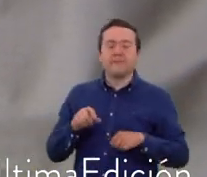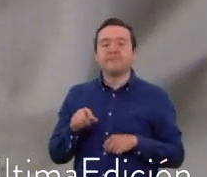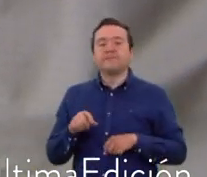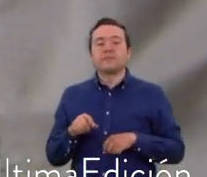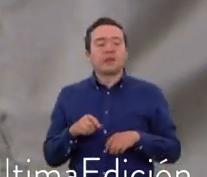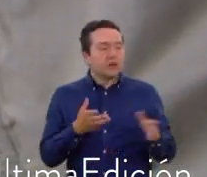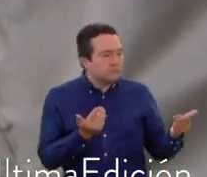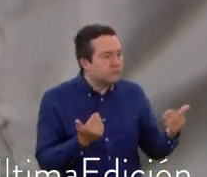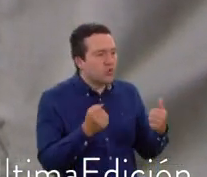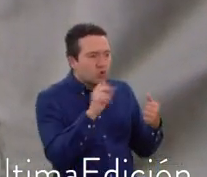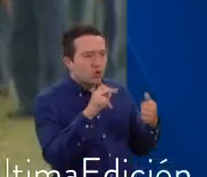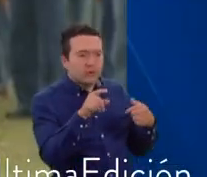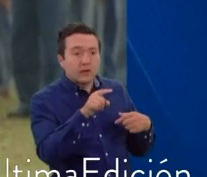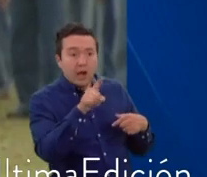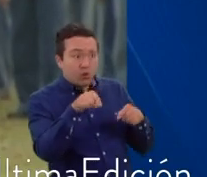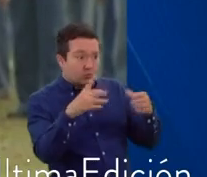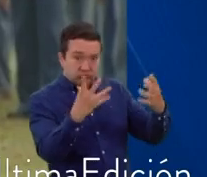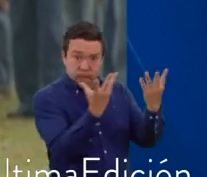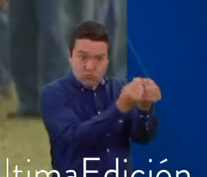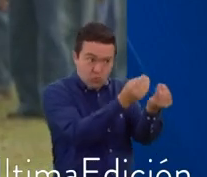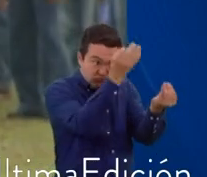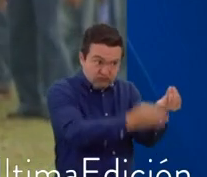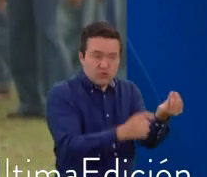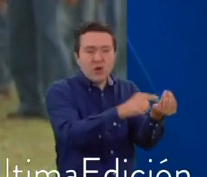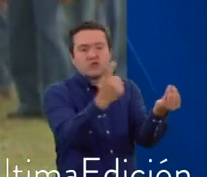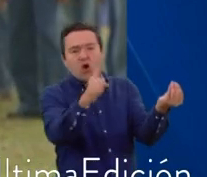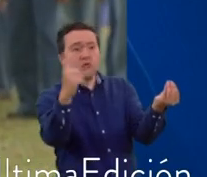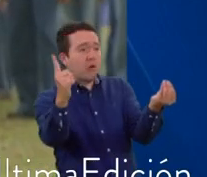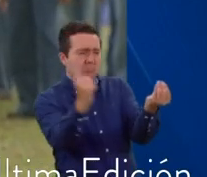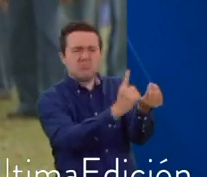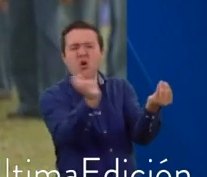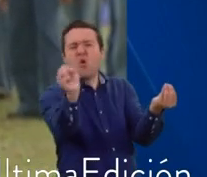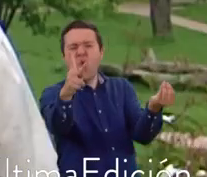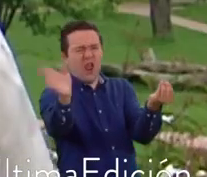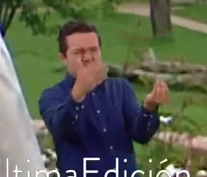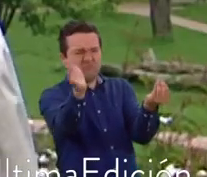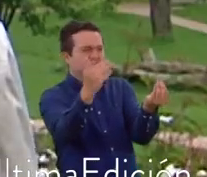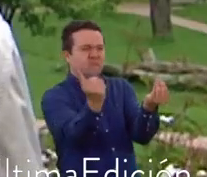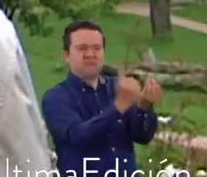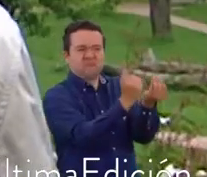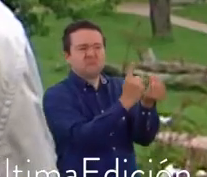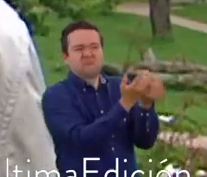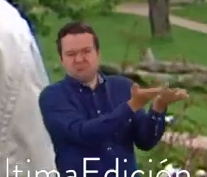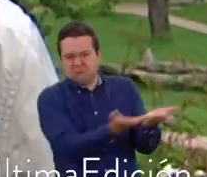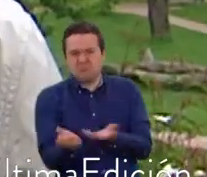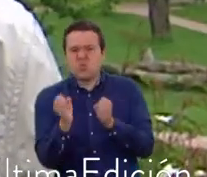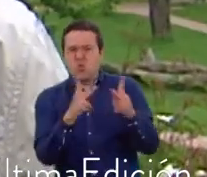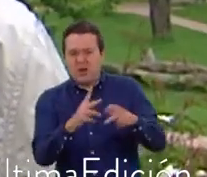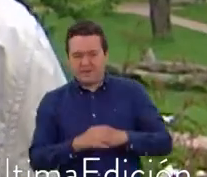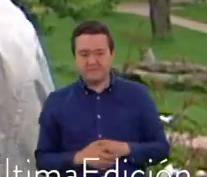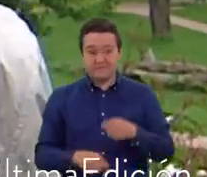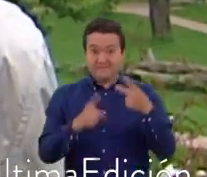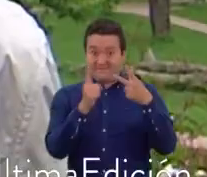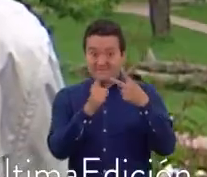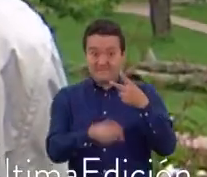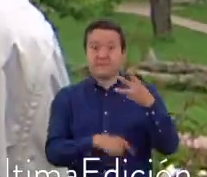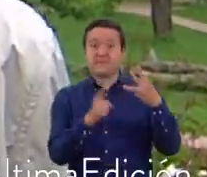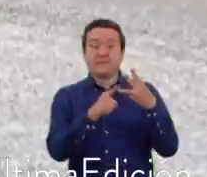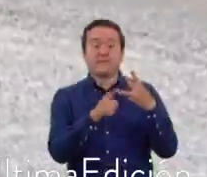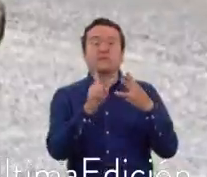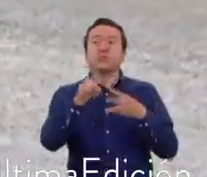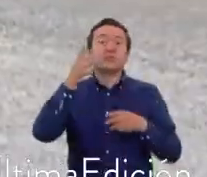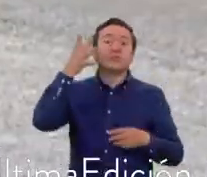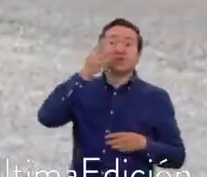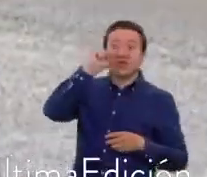de algunas personas que no hacían parte de la estructura en la segunda investigación se le acusa de dar instrucciones al comandante del bloque catatumbo de